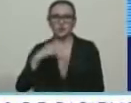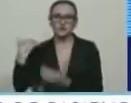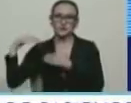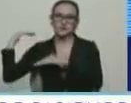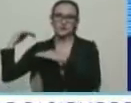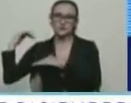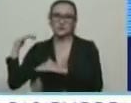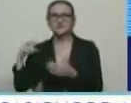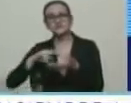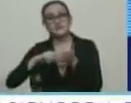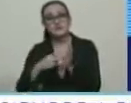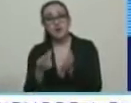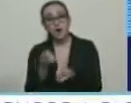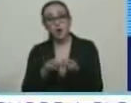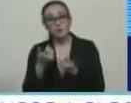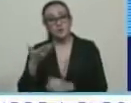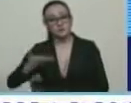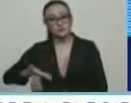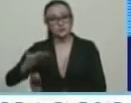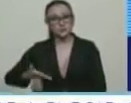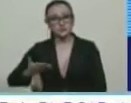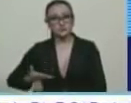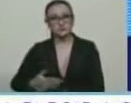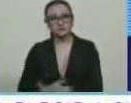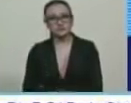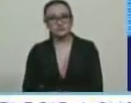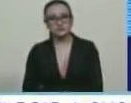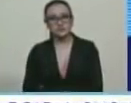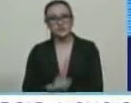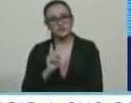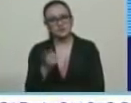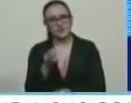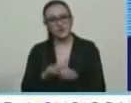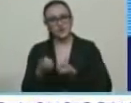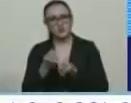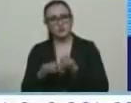es la economía. Tiene que ser la economía.